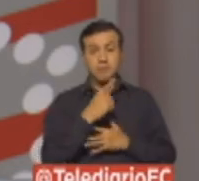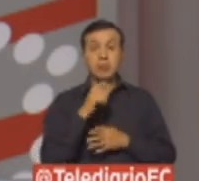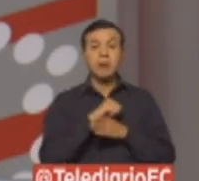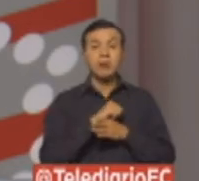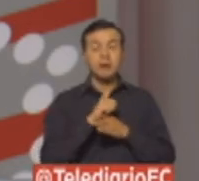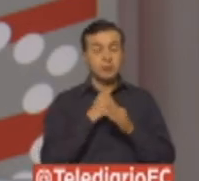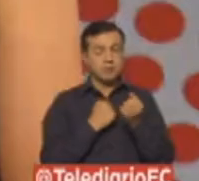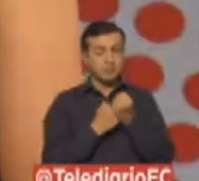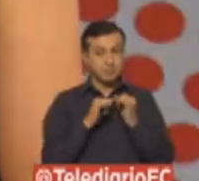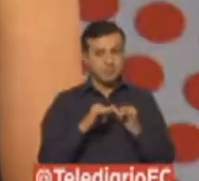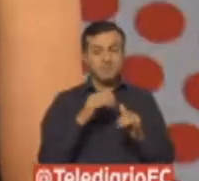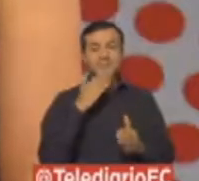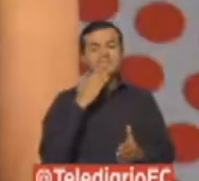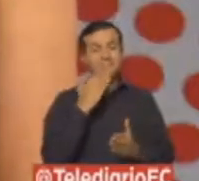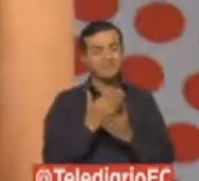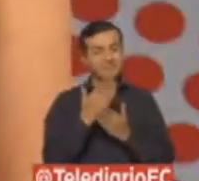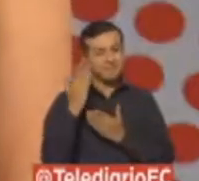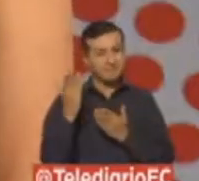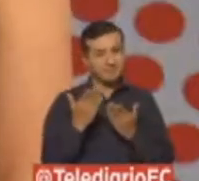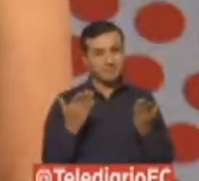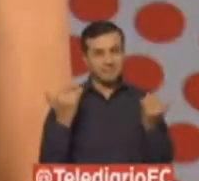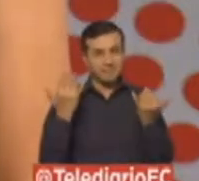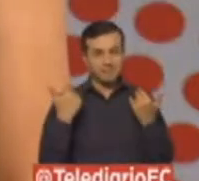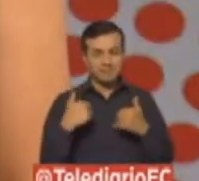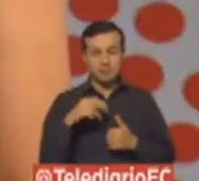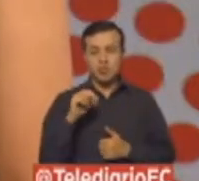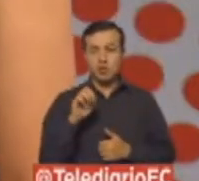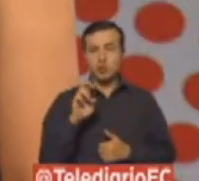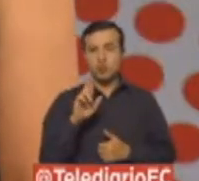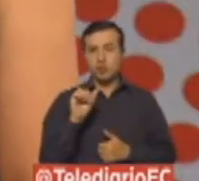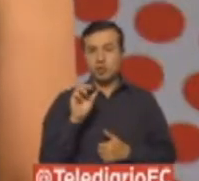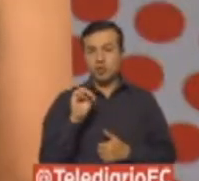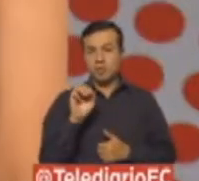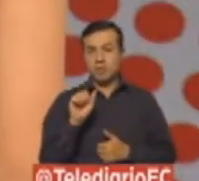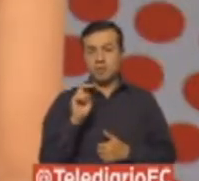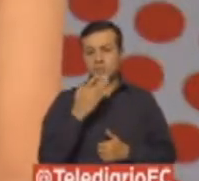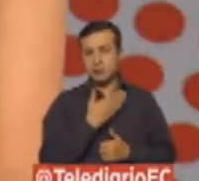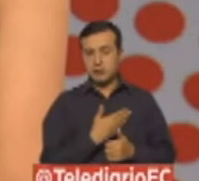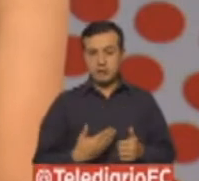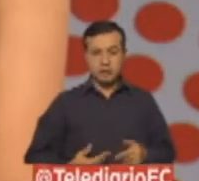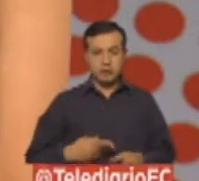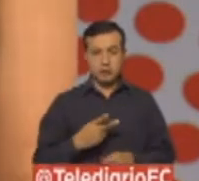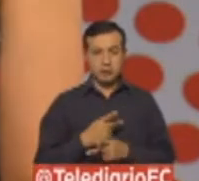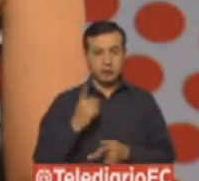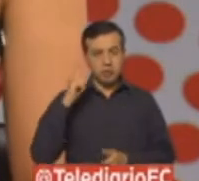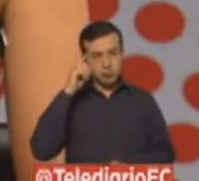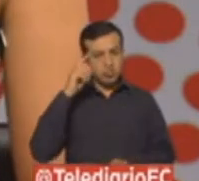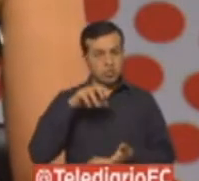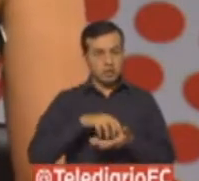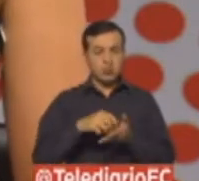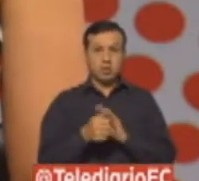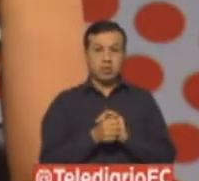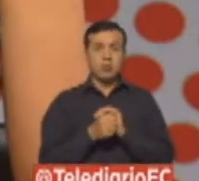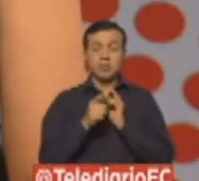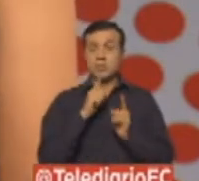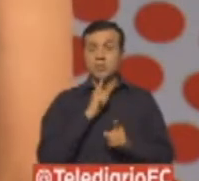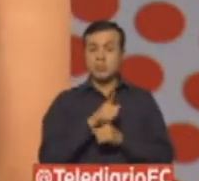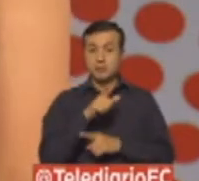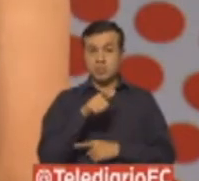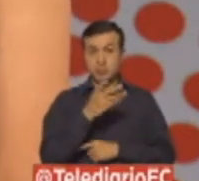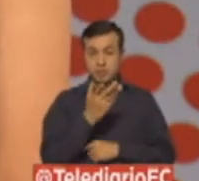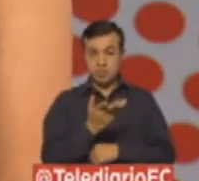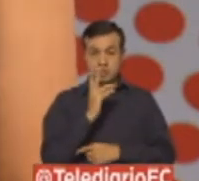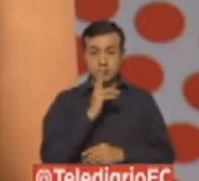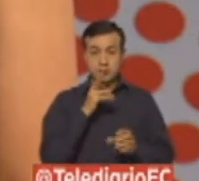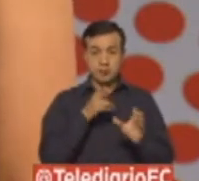prácticas sostenibles muchísimas gracias por acompañarnos el día de hoy norman wray presidente del consejo de gobierno de galápagos y quien también está